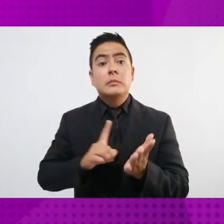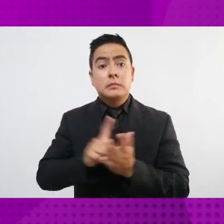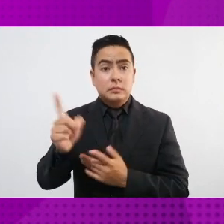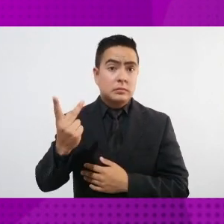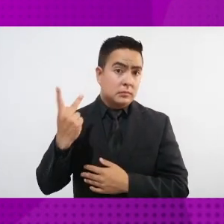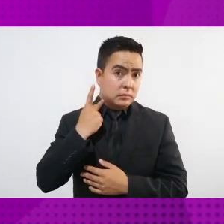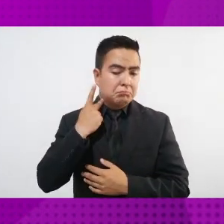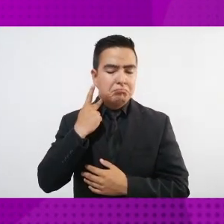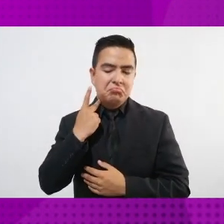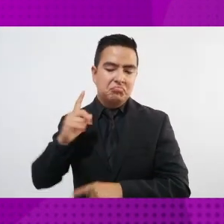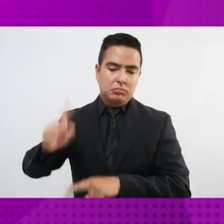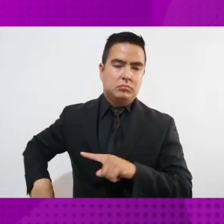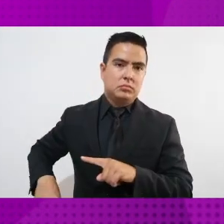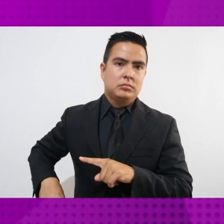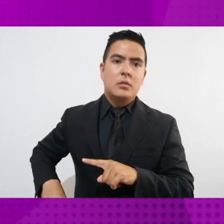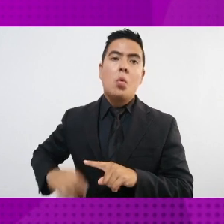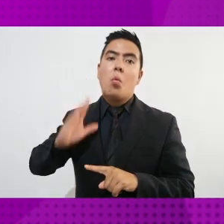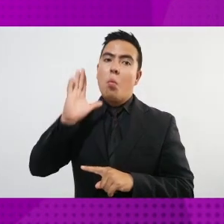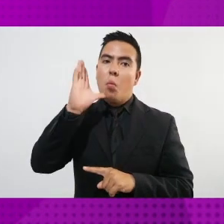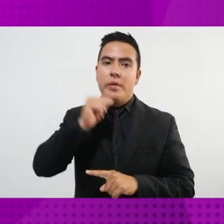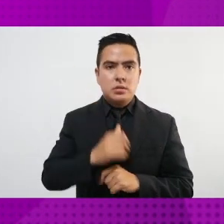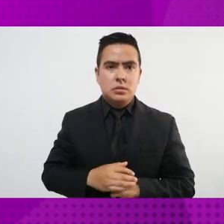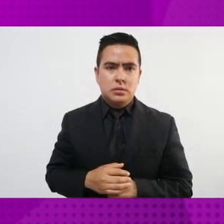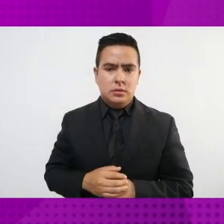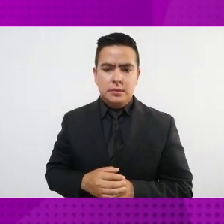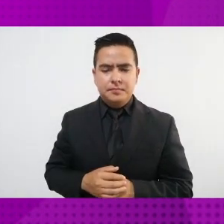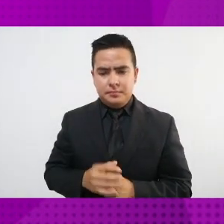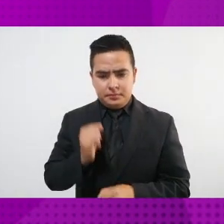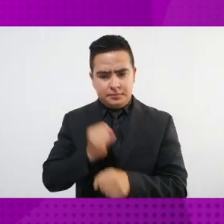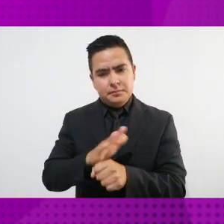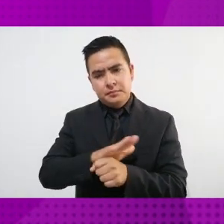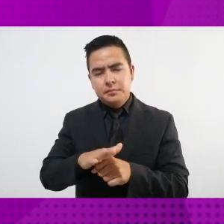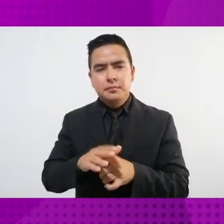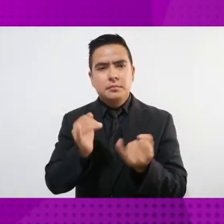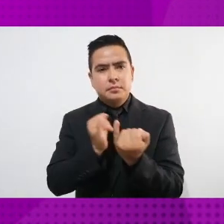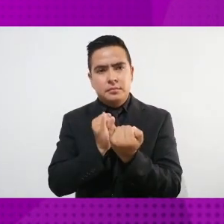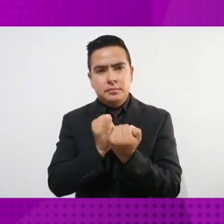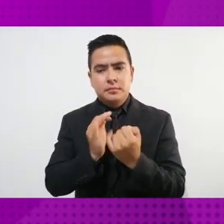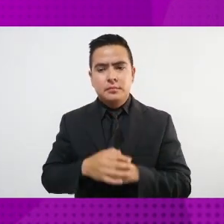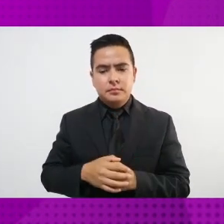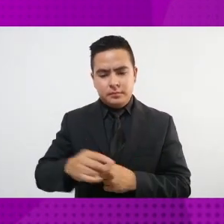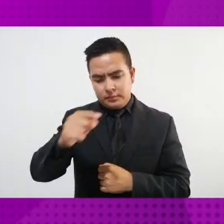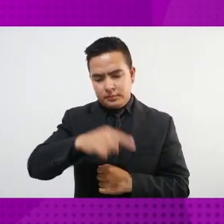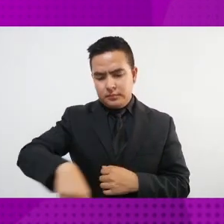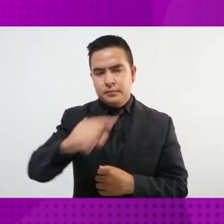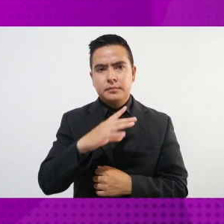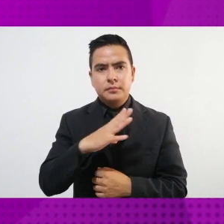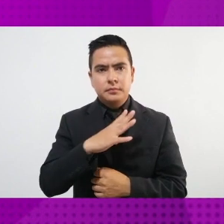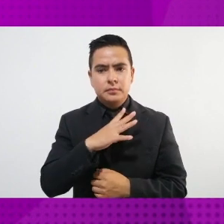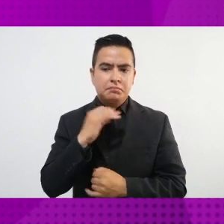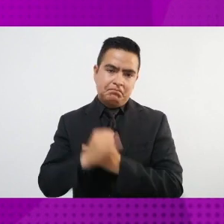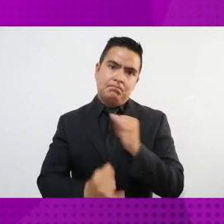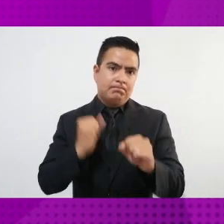los derechos políticos. Y también esta lógica en la no suspensión posible de los derechos políticos se encuentra a